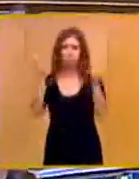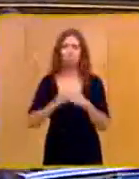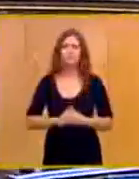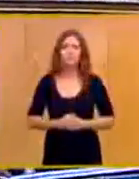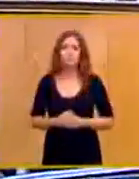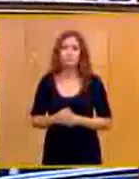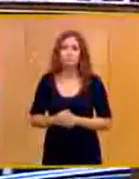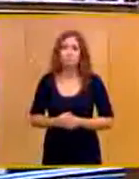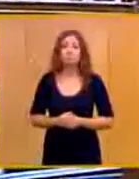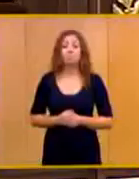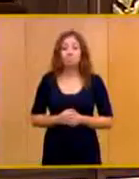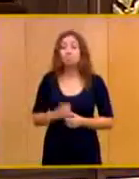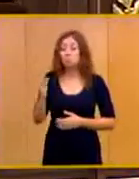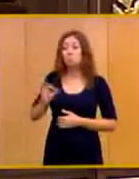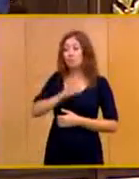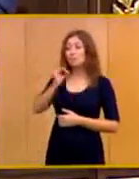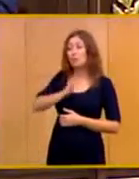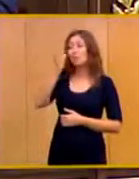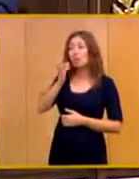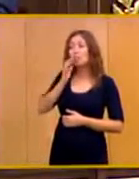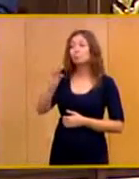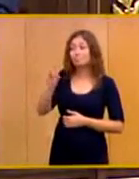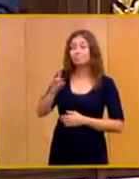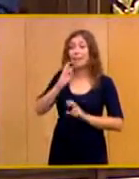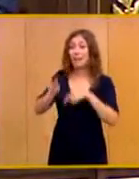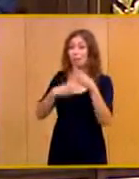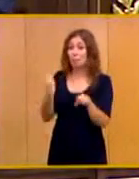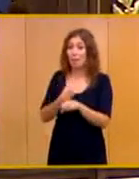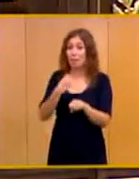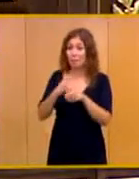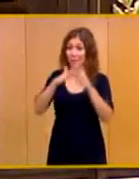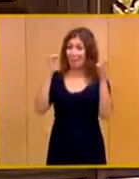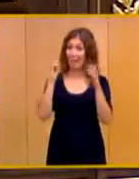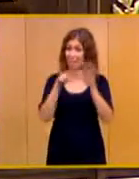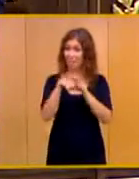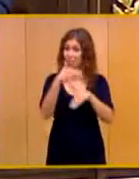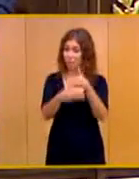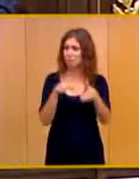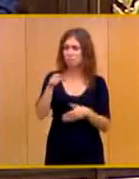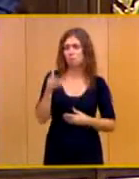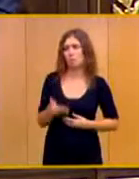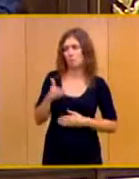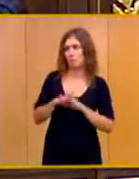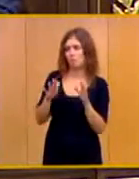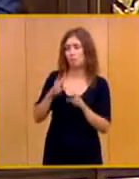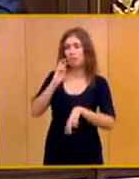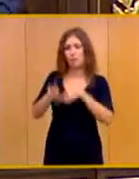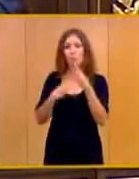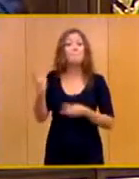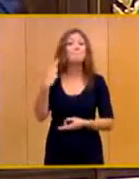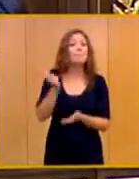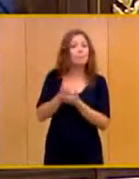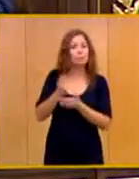Y, señor Rajoy, sí, además de la reforma laboral que está en la Cámara y es muy importante, además de la reforma de las pensiones que el Gobierno quiere